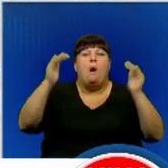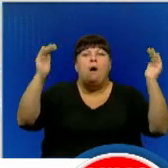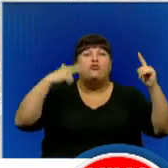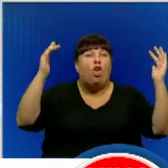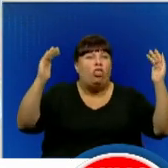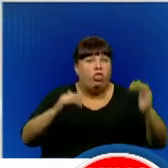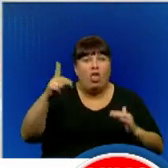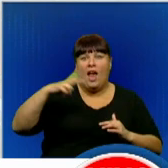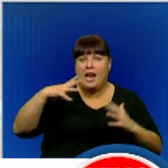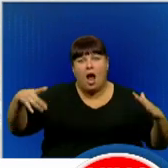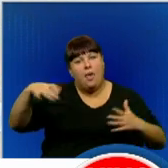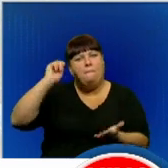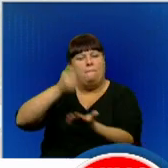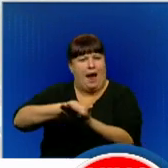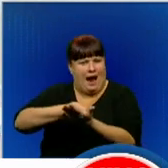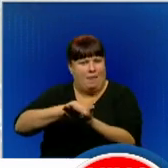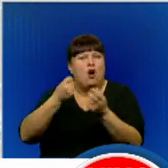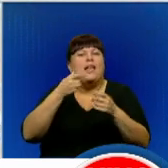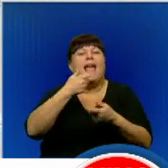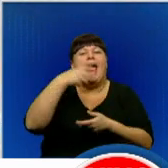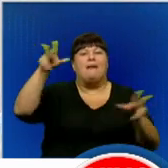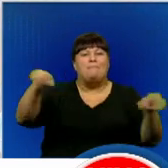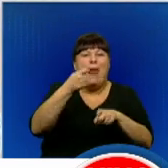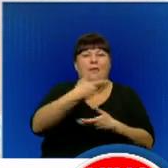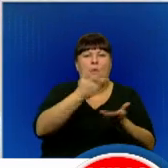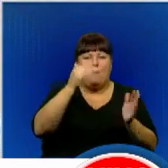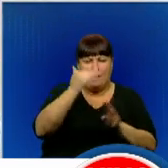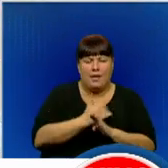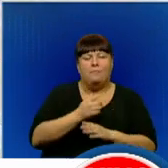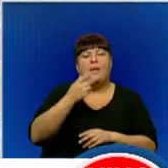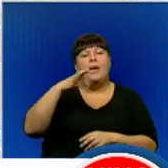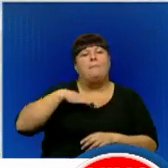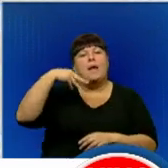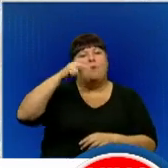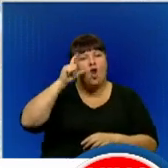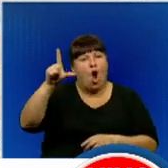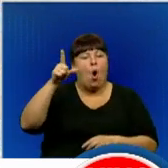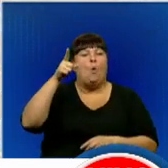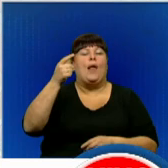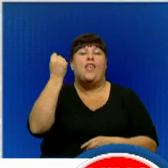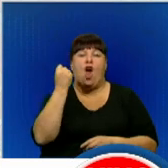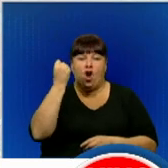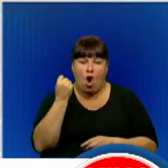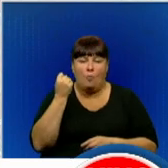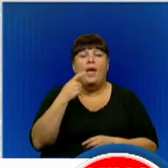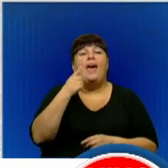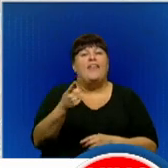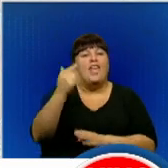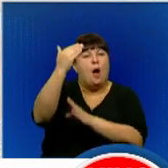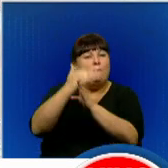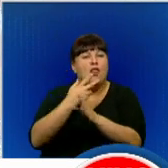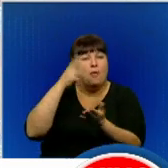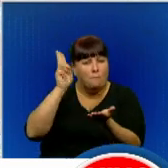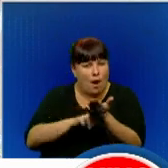de los ingresos públicos el premio nobel de economía paul krugman dijo la rebaja tributaria